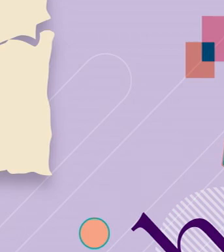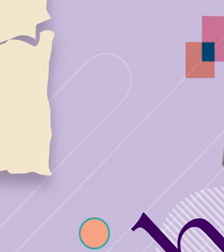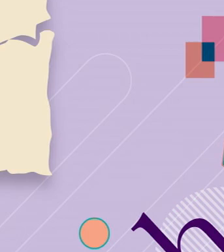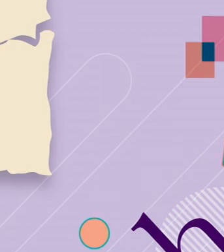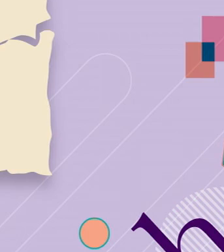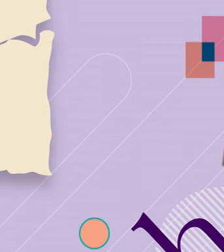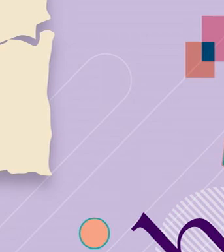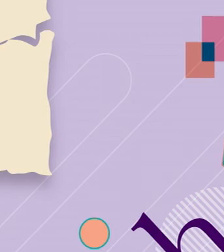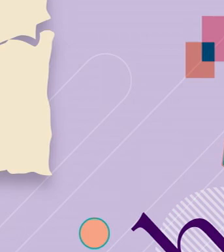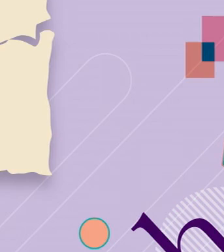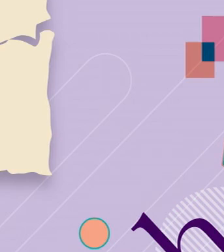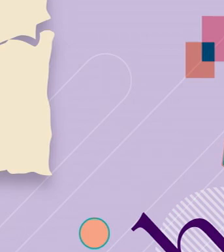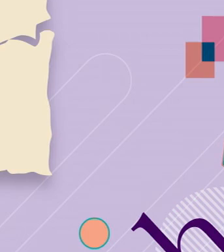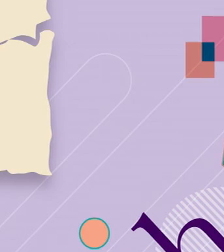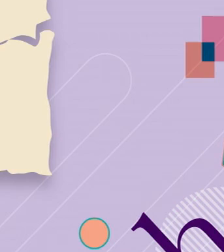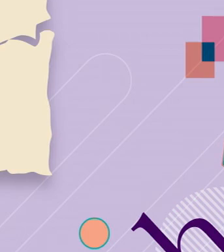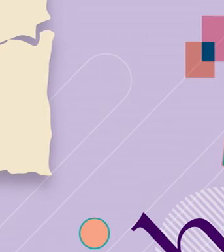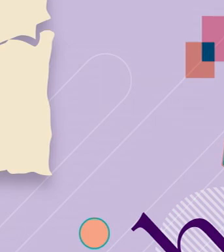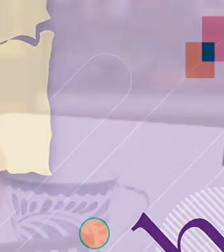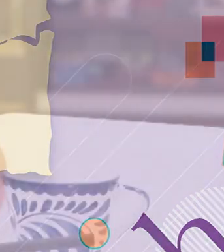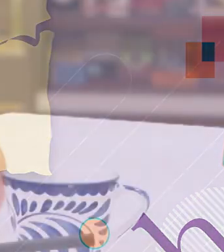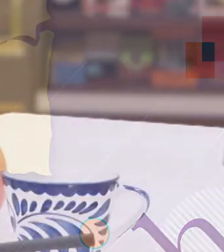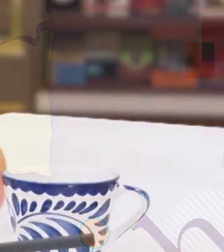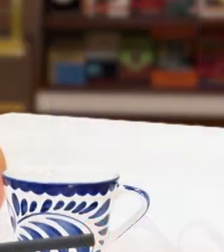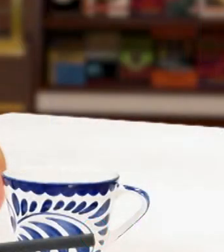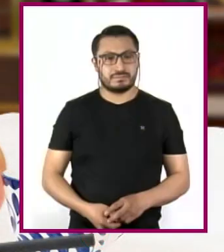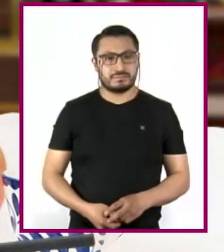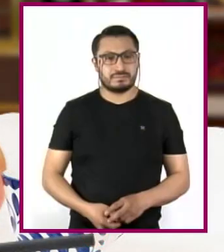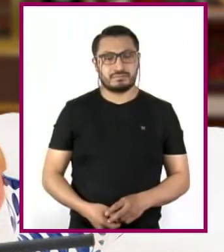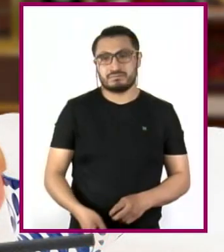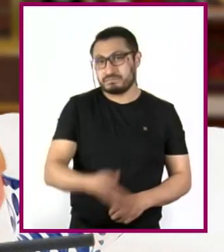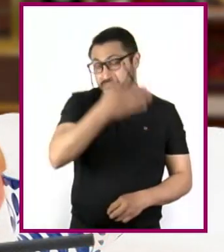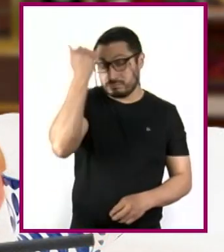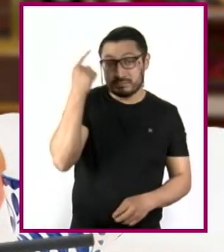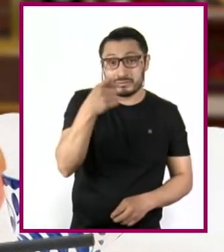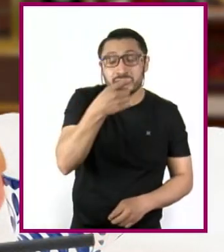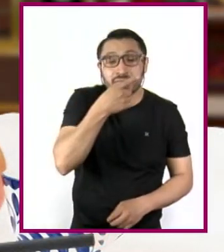otro en Marte. ¿Y cuál soy yo? No sé, tú dime.